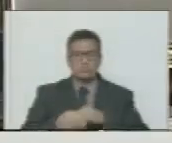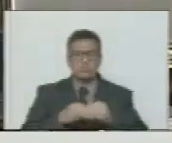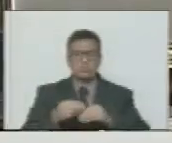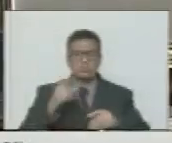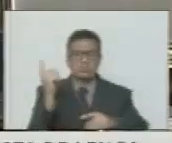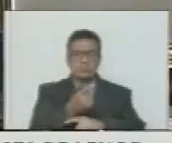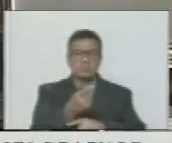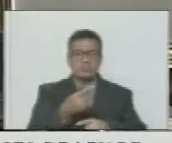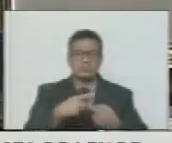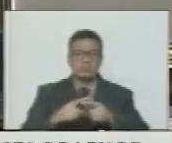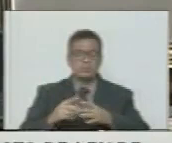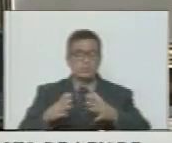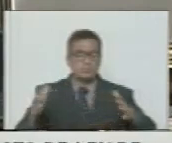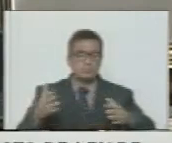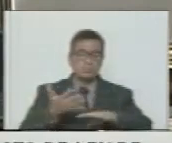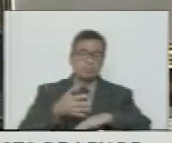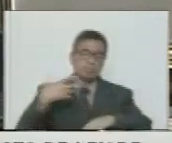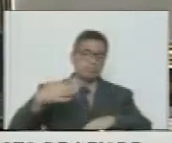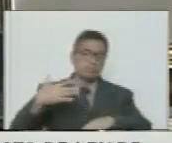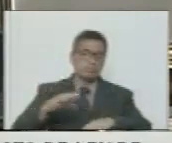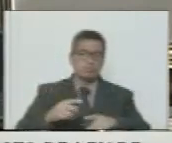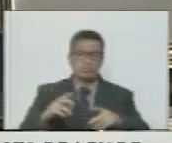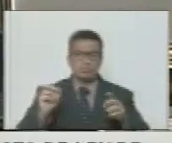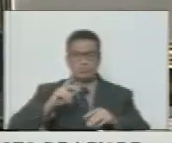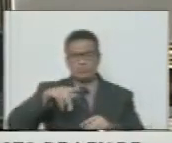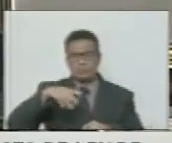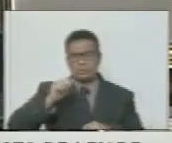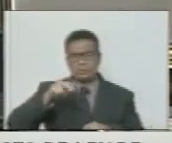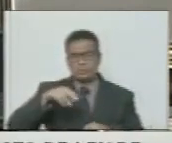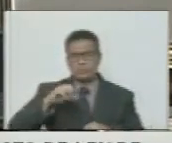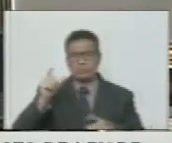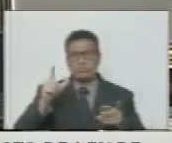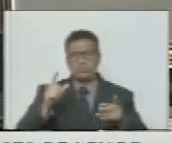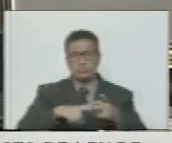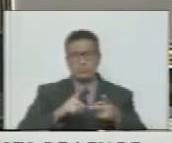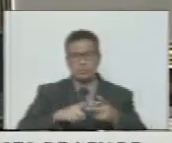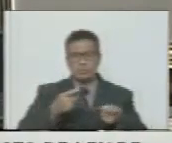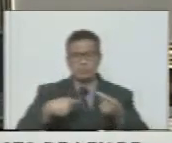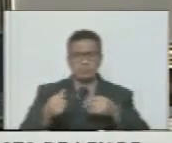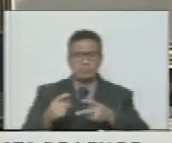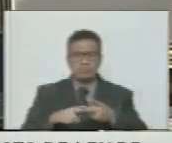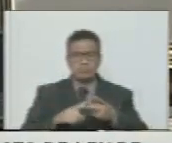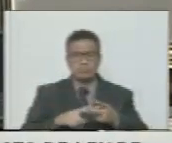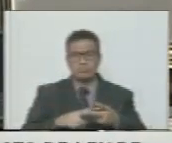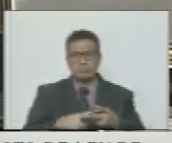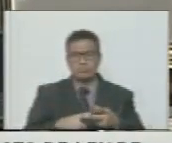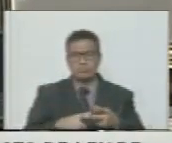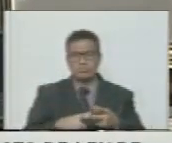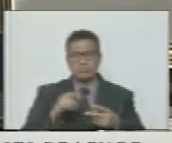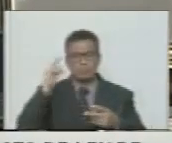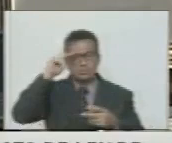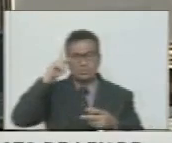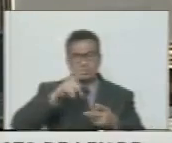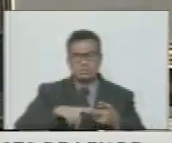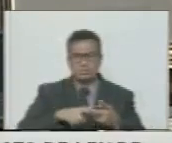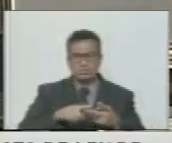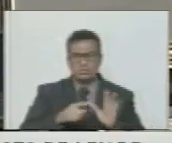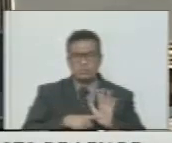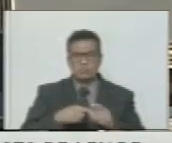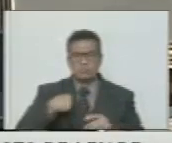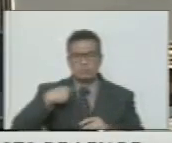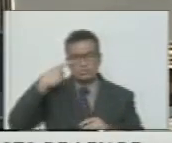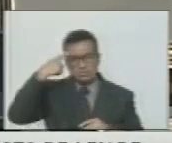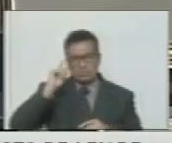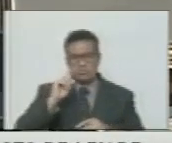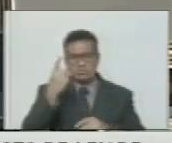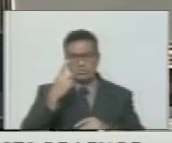Hayan sido objeto de condena por delitos graves de carácter penal. Porque hay delitos de carácter administrativo. En derecho de psiquiátrico se enseña